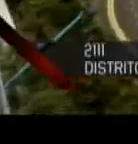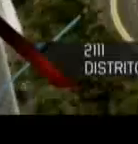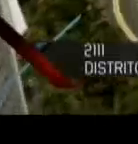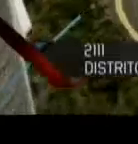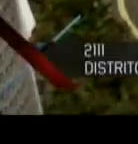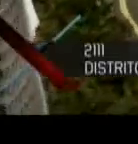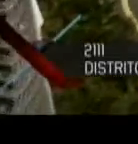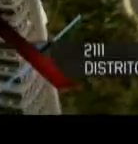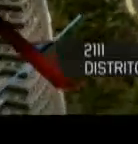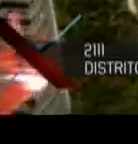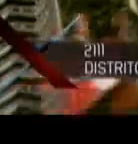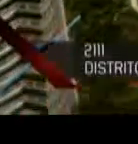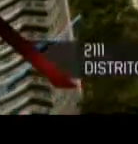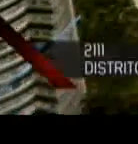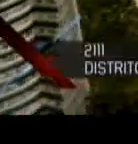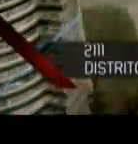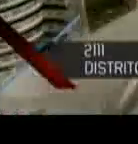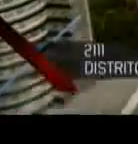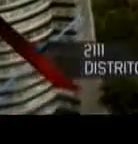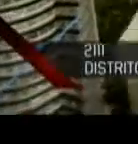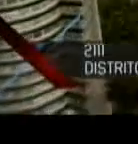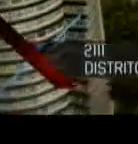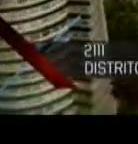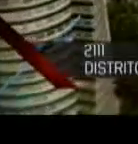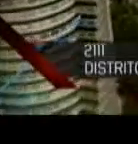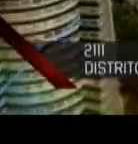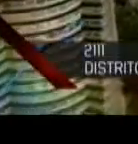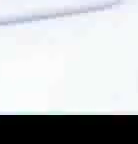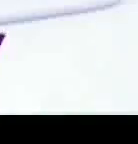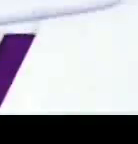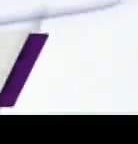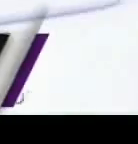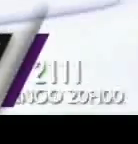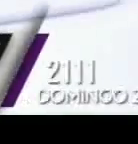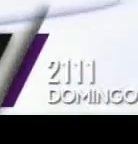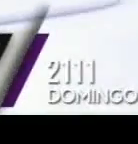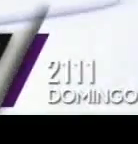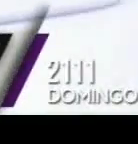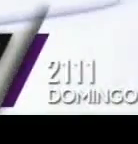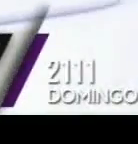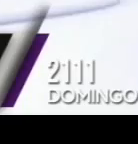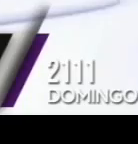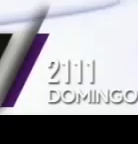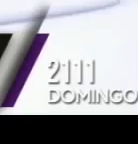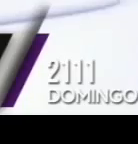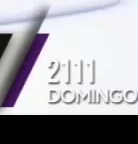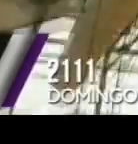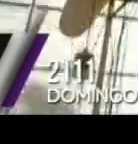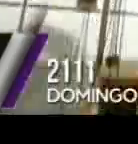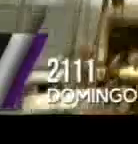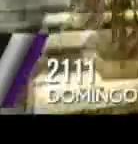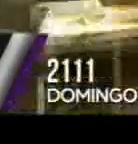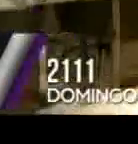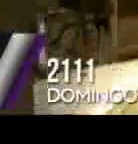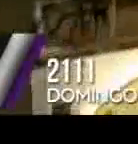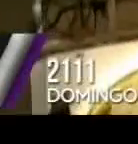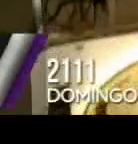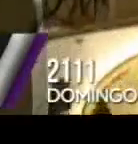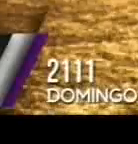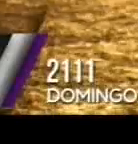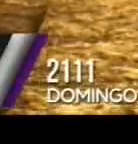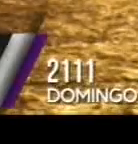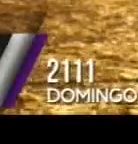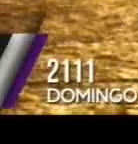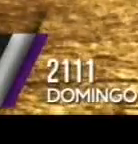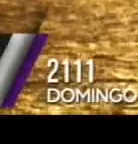energía permiten imaginarnos un futuro increíble. Vehículos plegables de uso comunitario, fuentes